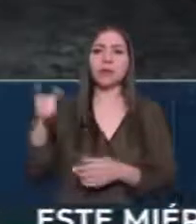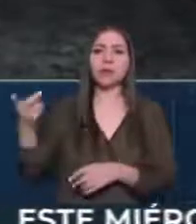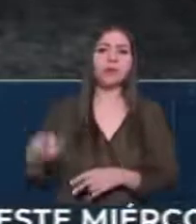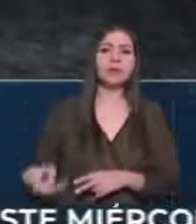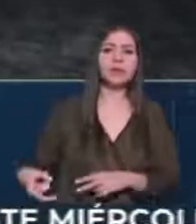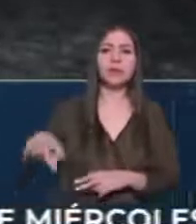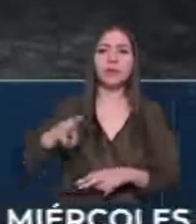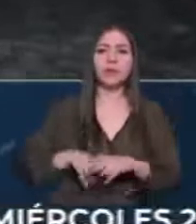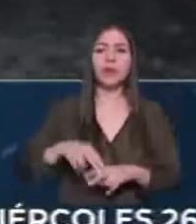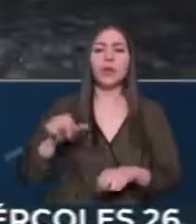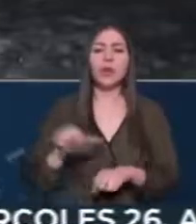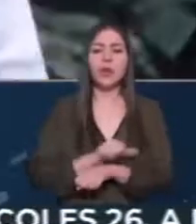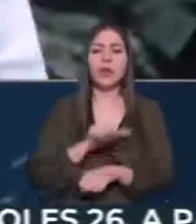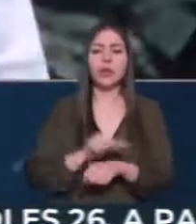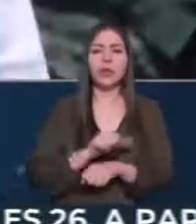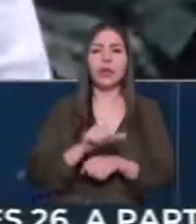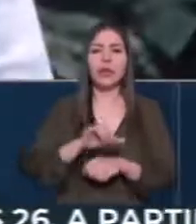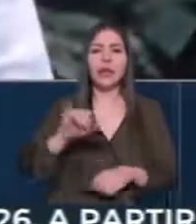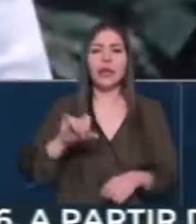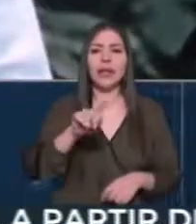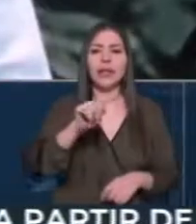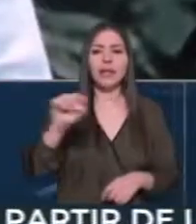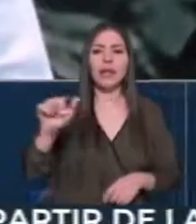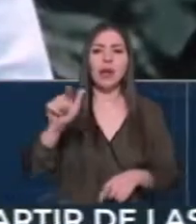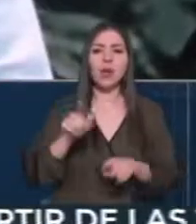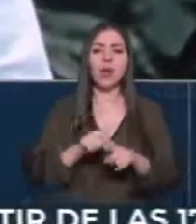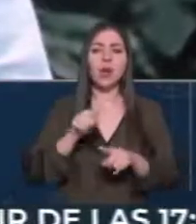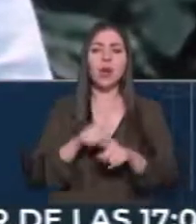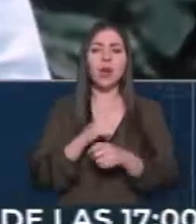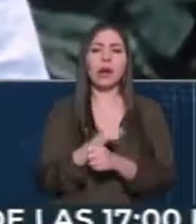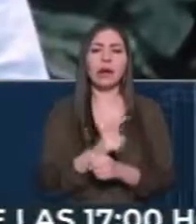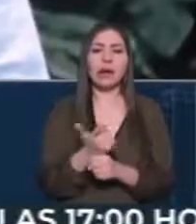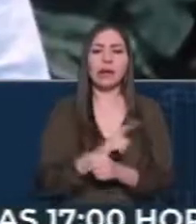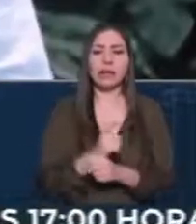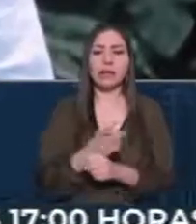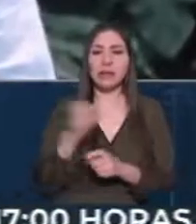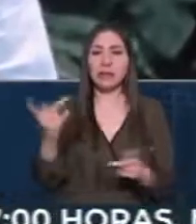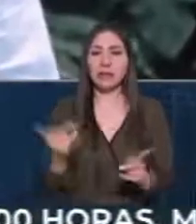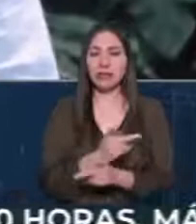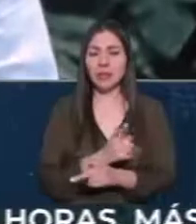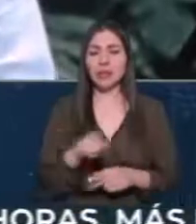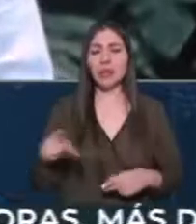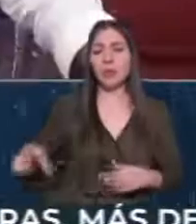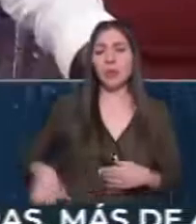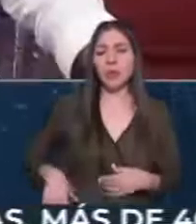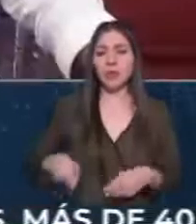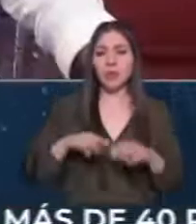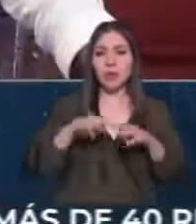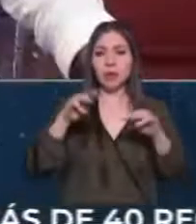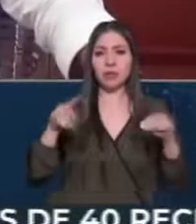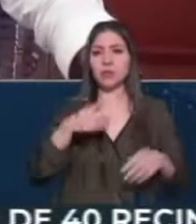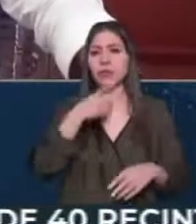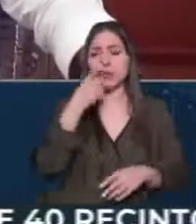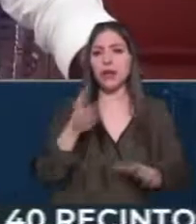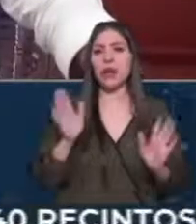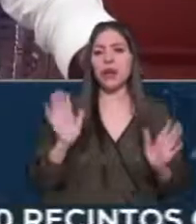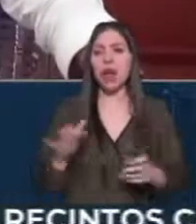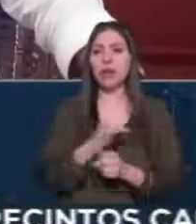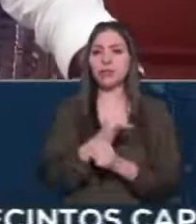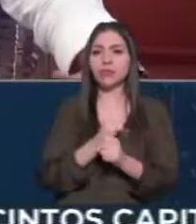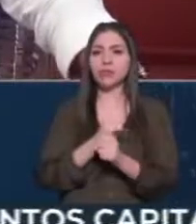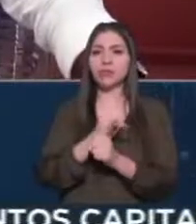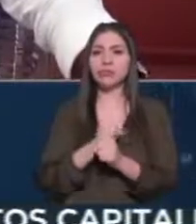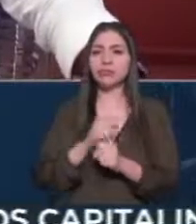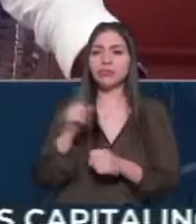marca Volkswagen tipo Jetta color gris. Sobre este lamentable incidente, autoridades de Michoacán dijeron que ya se investiga el